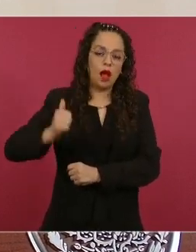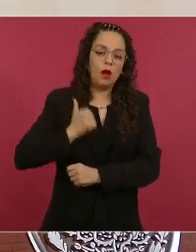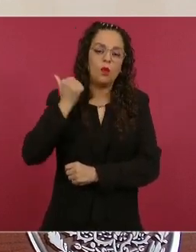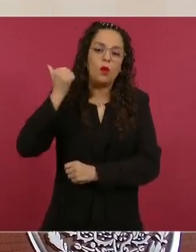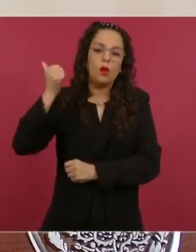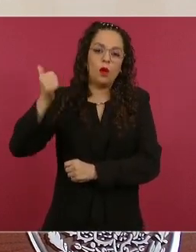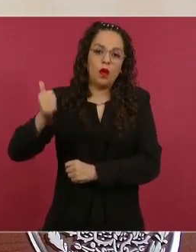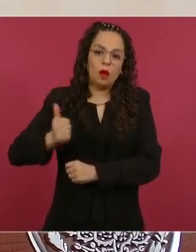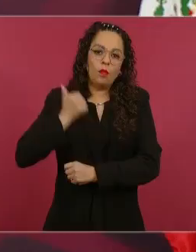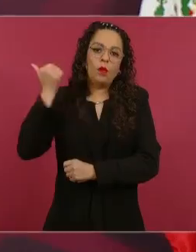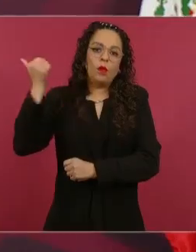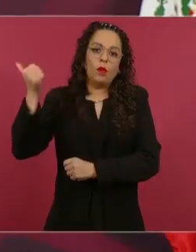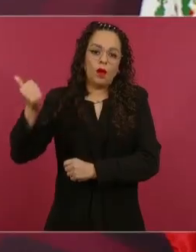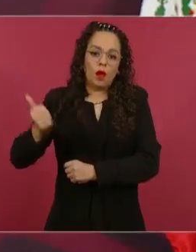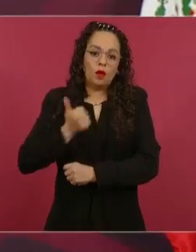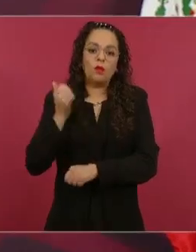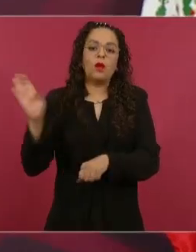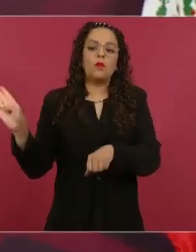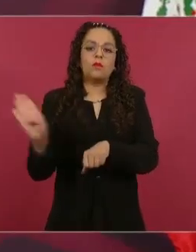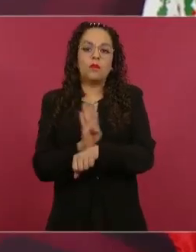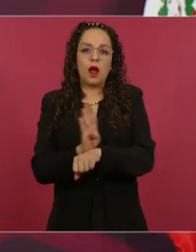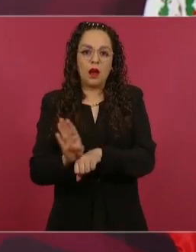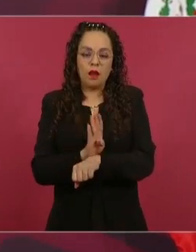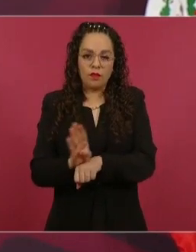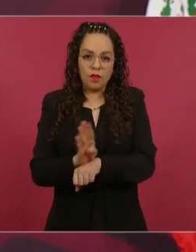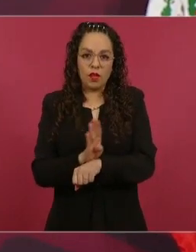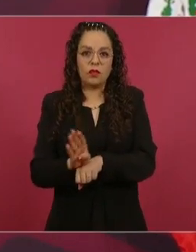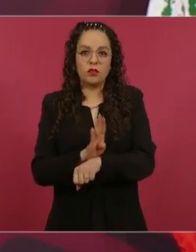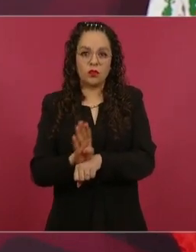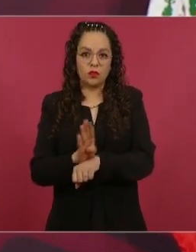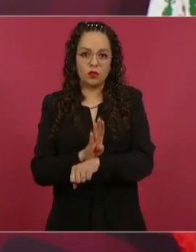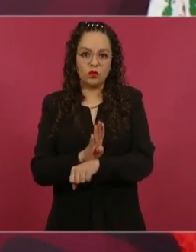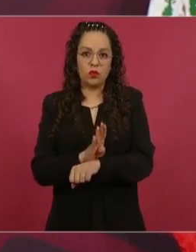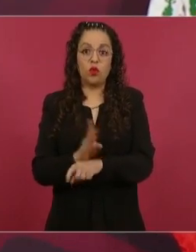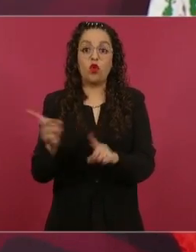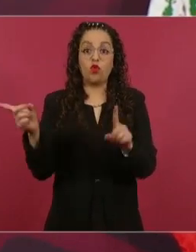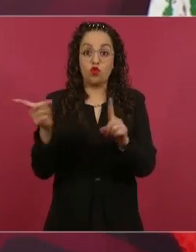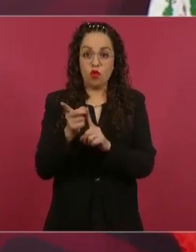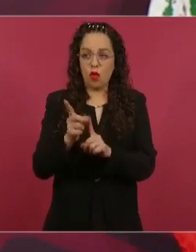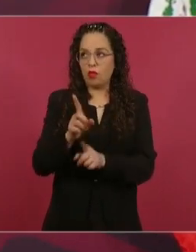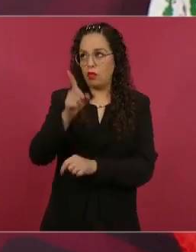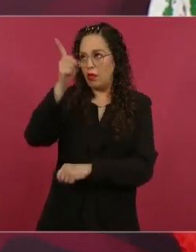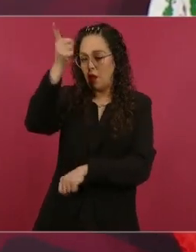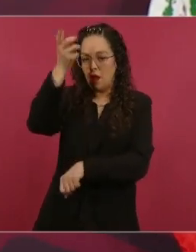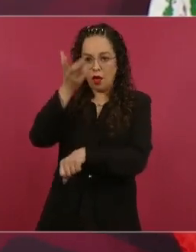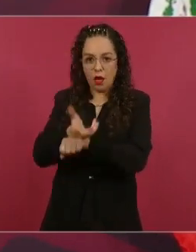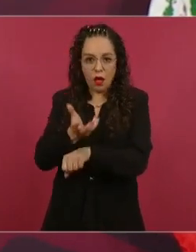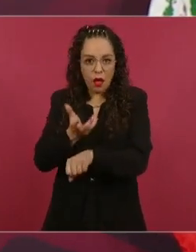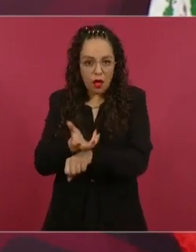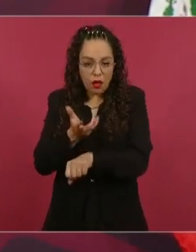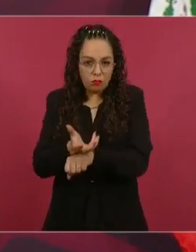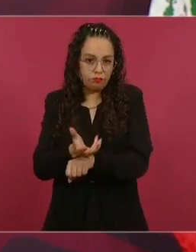económico, político en Estados Unidos, hasta legisladores